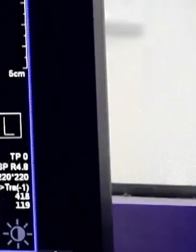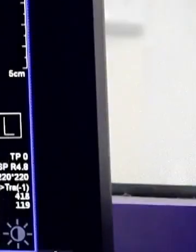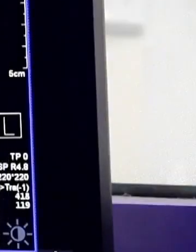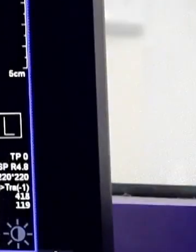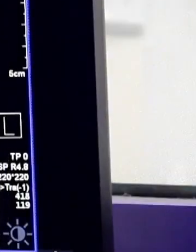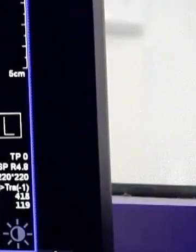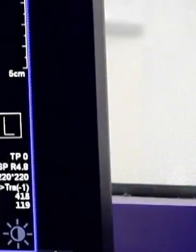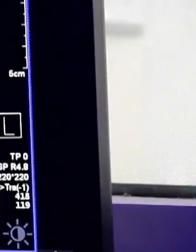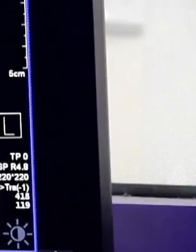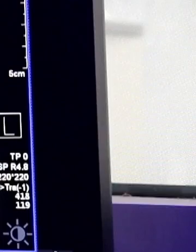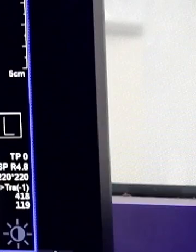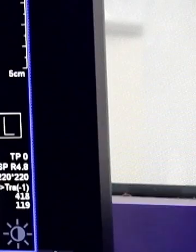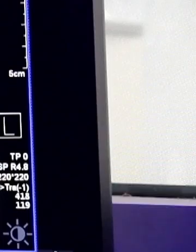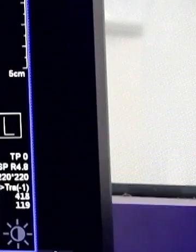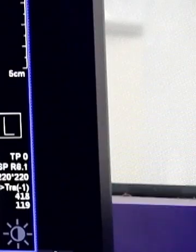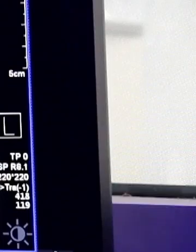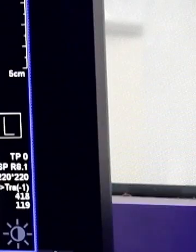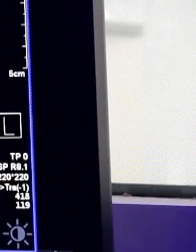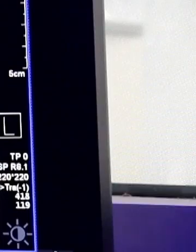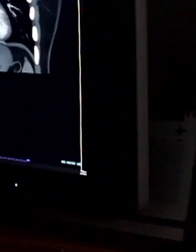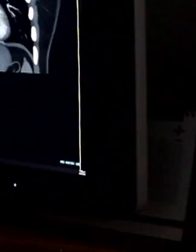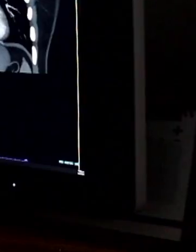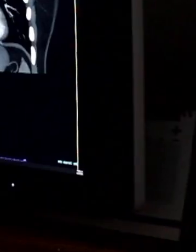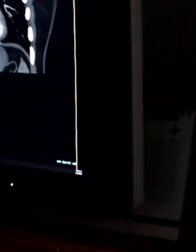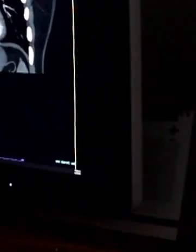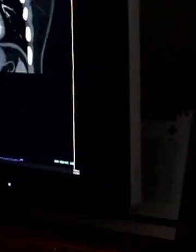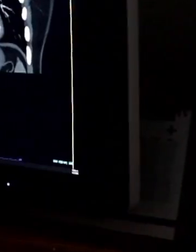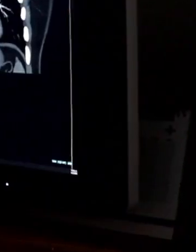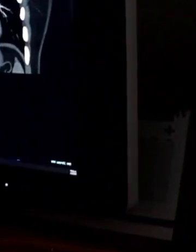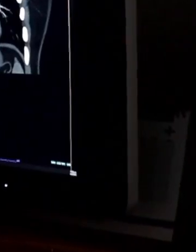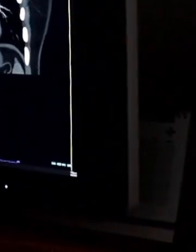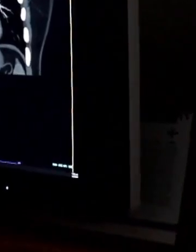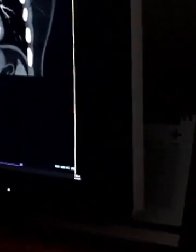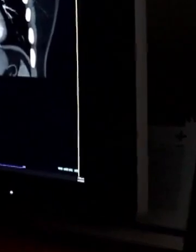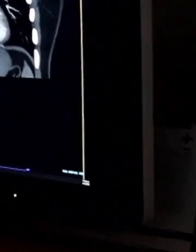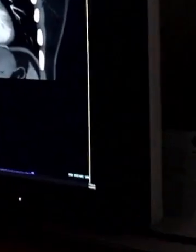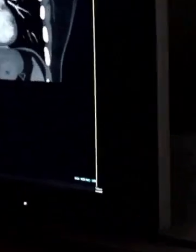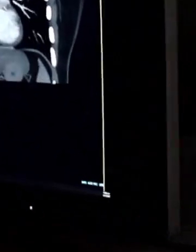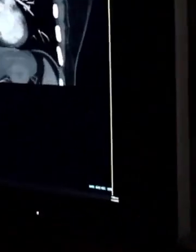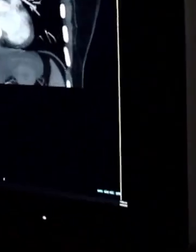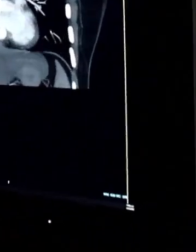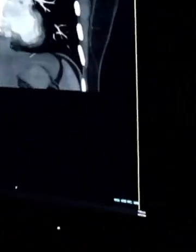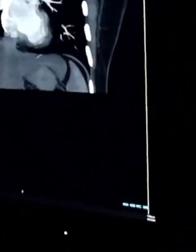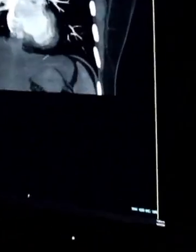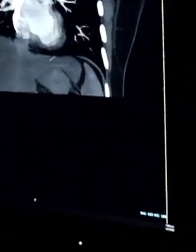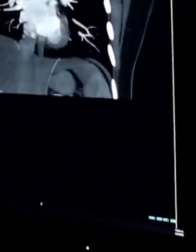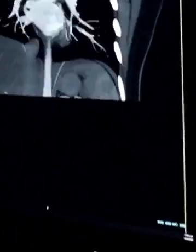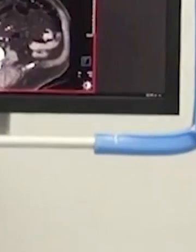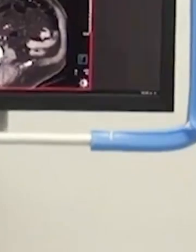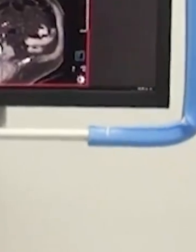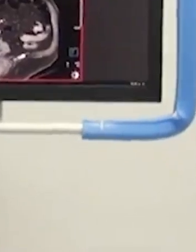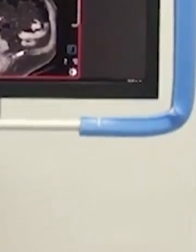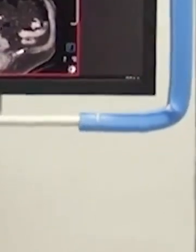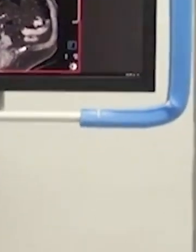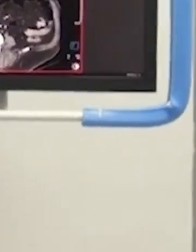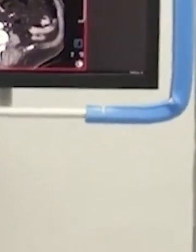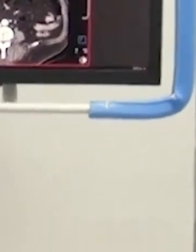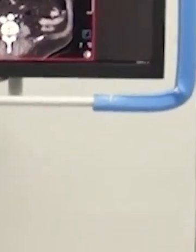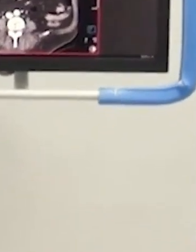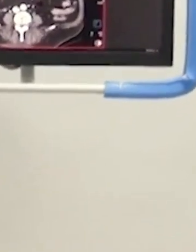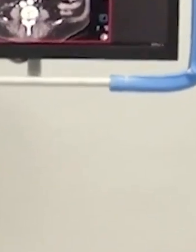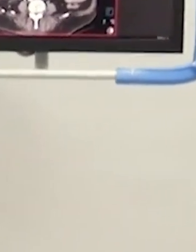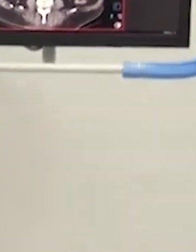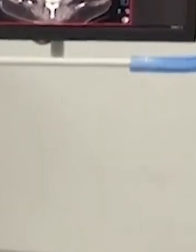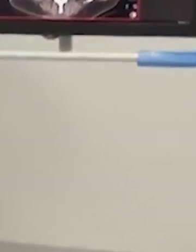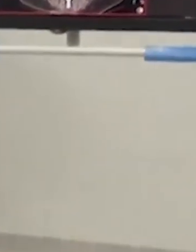la atención de los derechohabientes. Sin embargo, seguiremos equipando las unidades. En